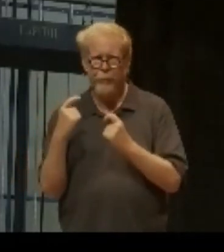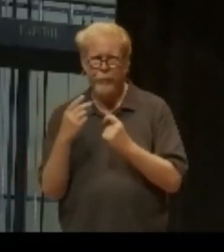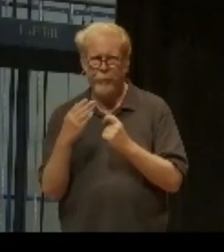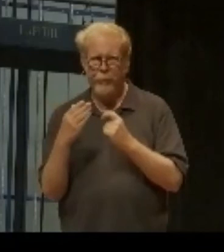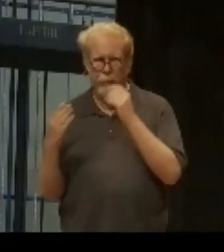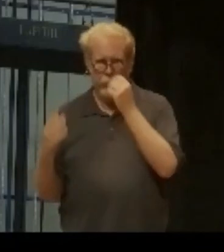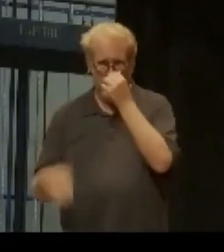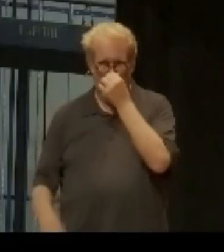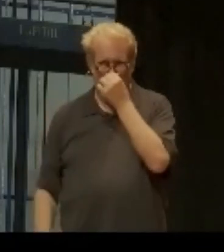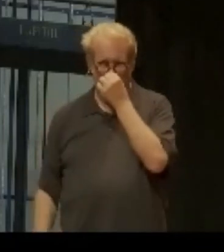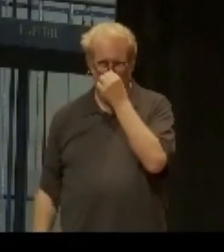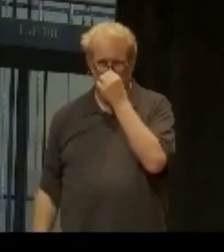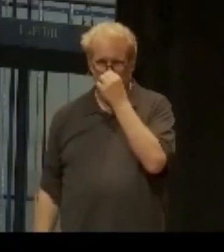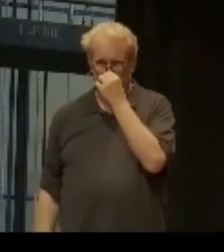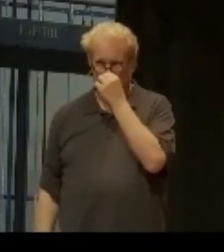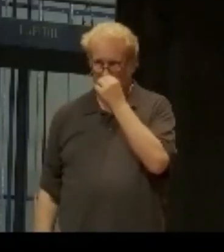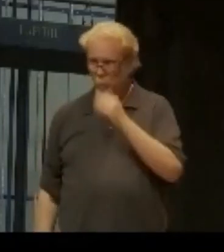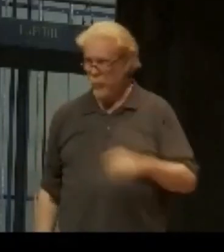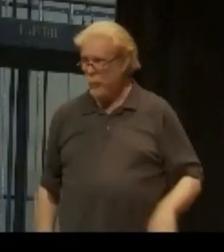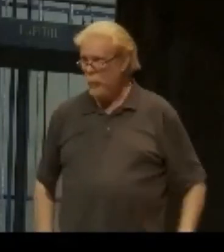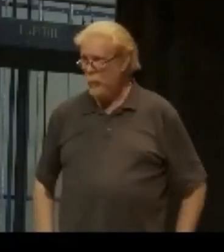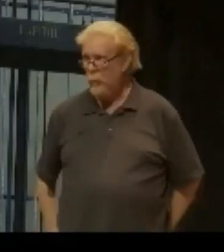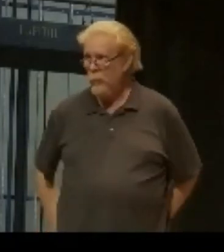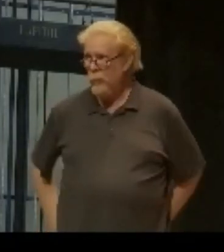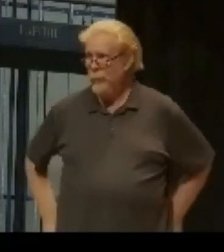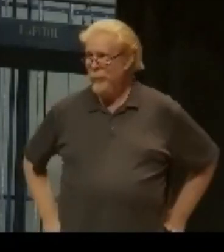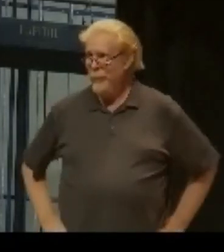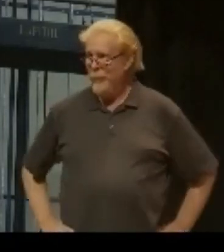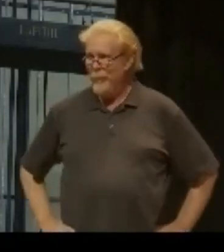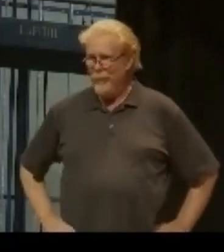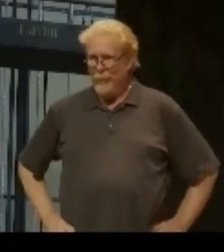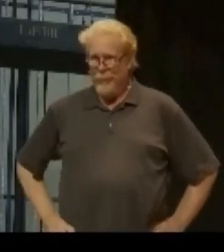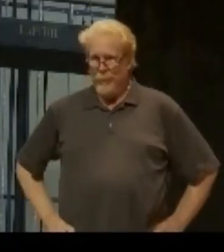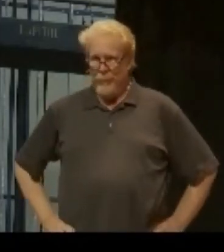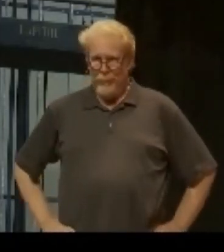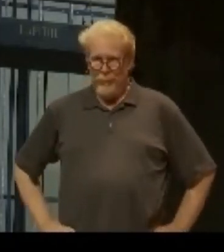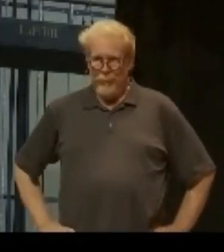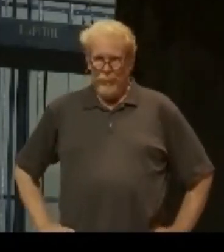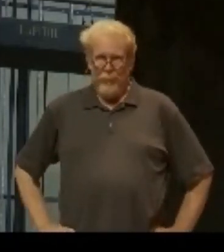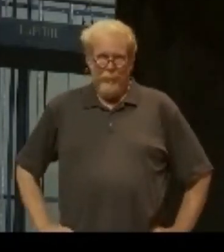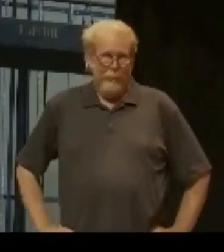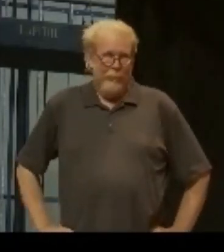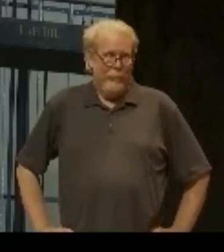en una tarjetita o alguien quiere hacer alguna pregunta?